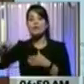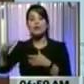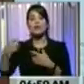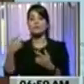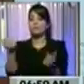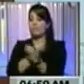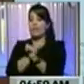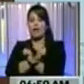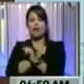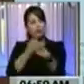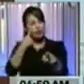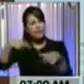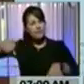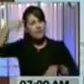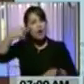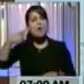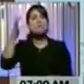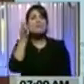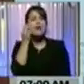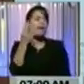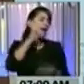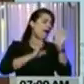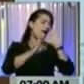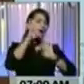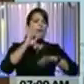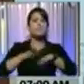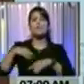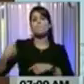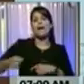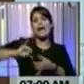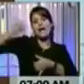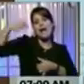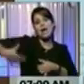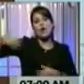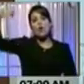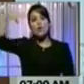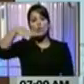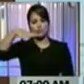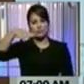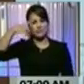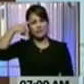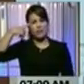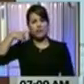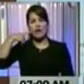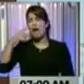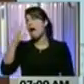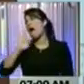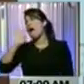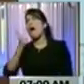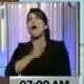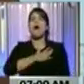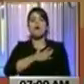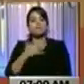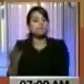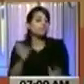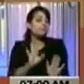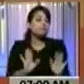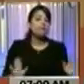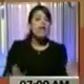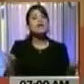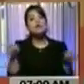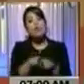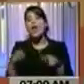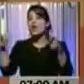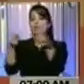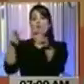señora llorando por cómo le subieron la tasa de la energía eléctrica. Y vamos a ver cualquier cantidad de acciones del Fondo